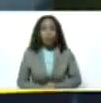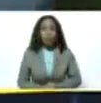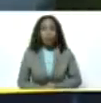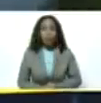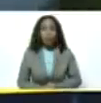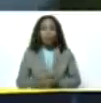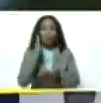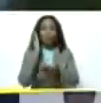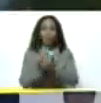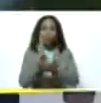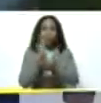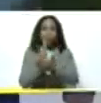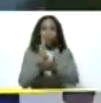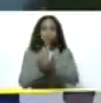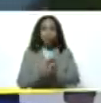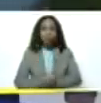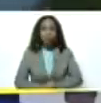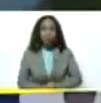Siempre